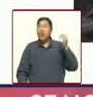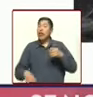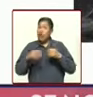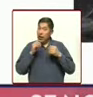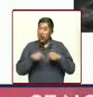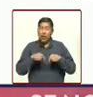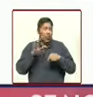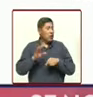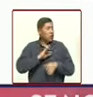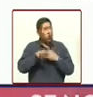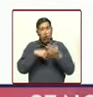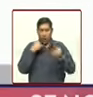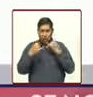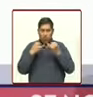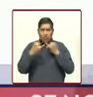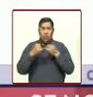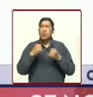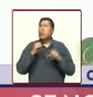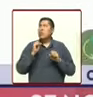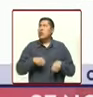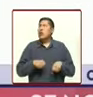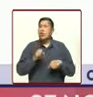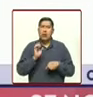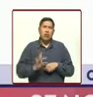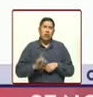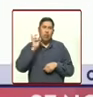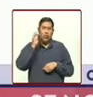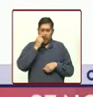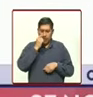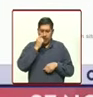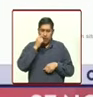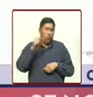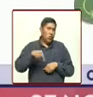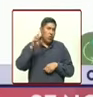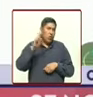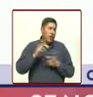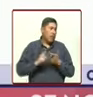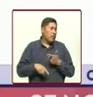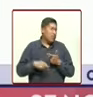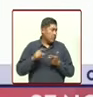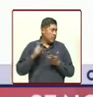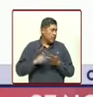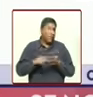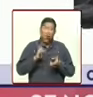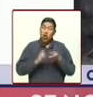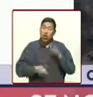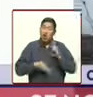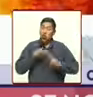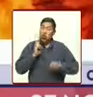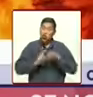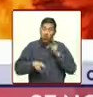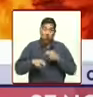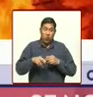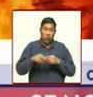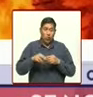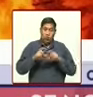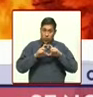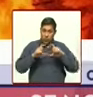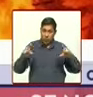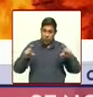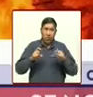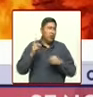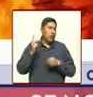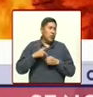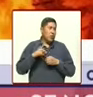www.senosquemelalma.com. Ahí va a encontrar toda la información, va a poder encontrar también el código QR, los números, el número de cuenta, en este caso, que